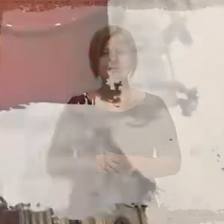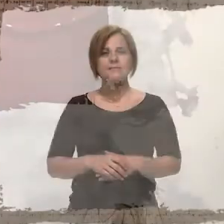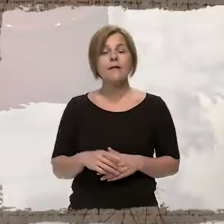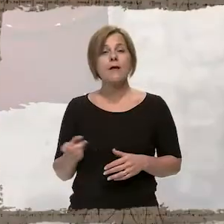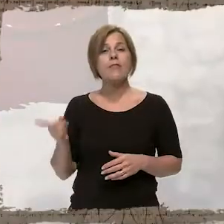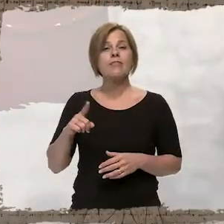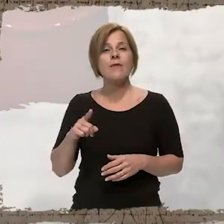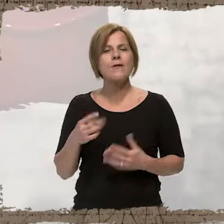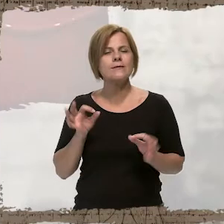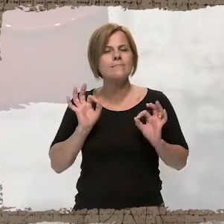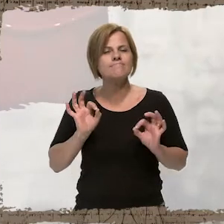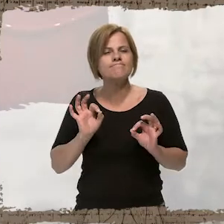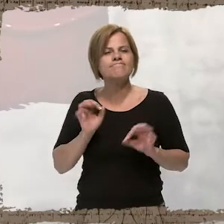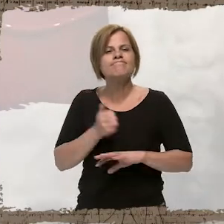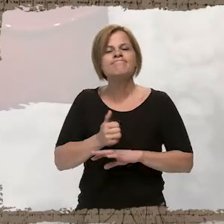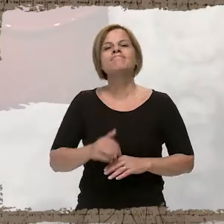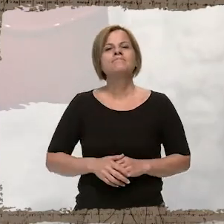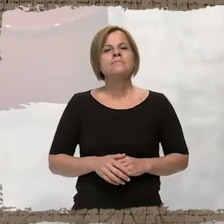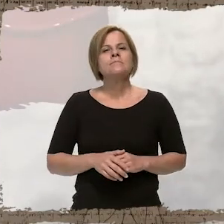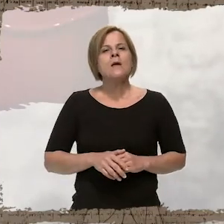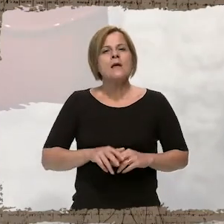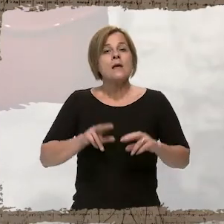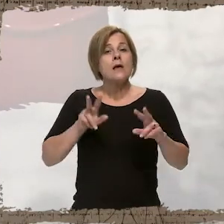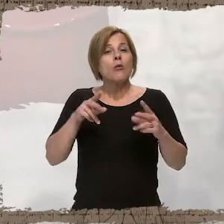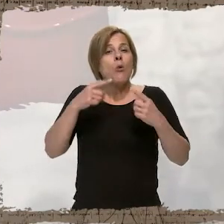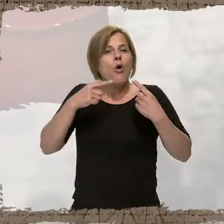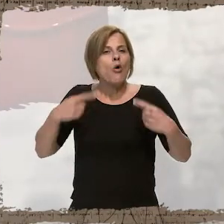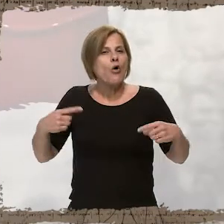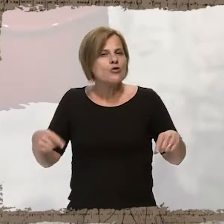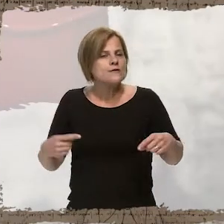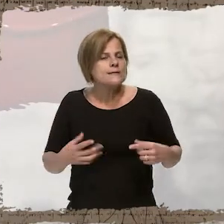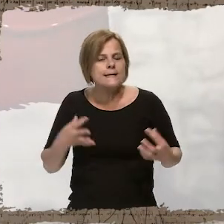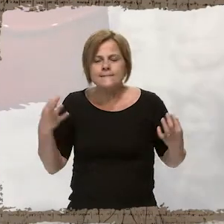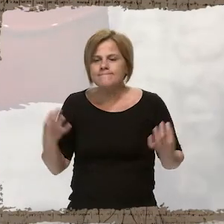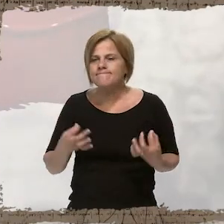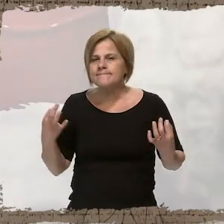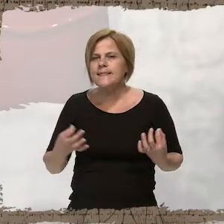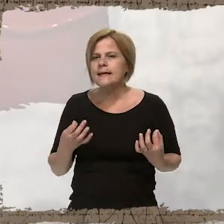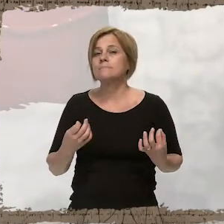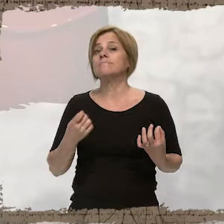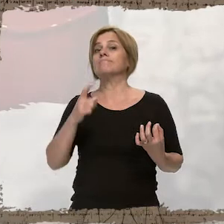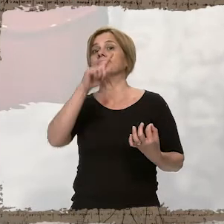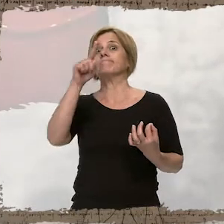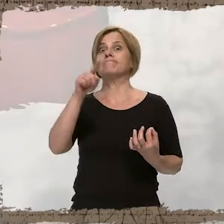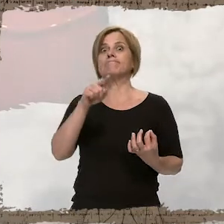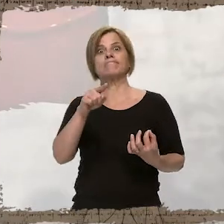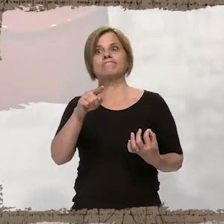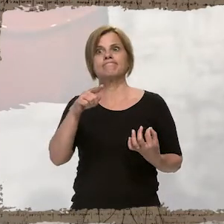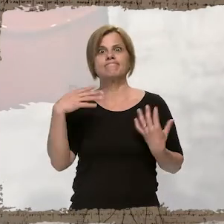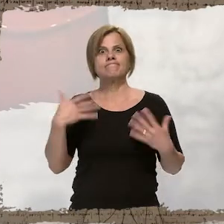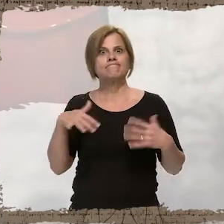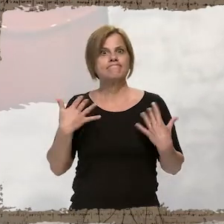y estamos de vuelta a tiempo para tratar un contenido realmente enigmático y